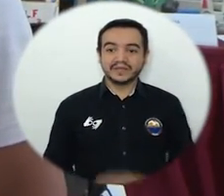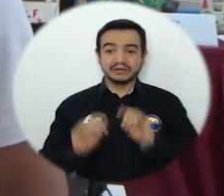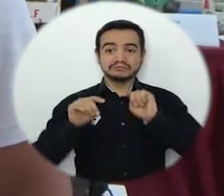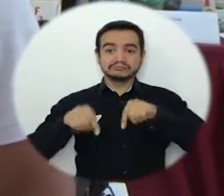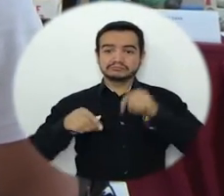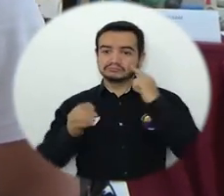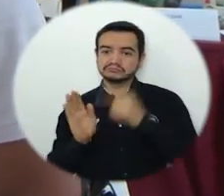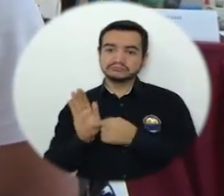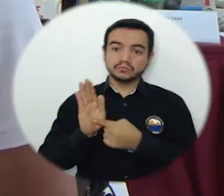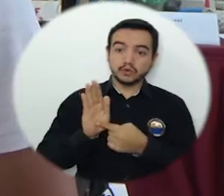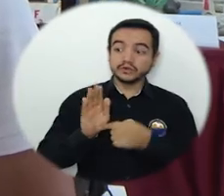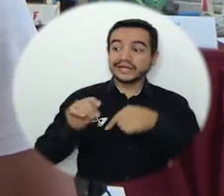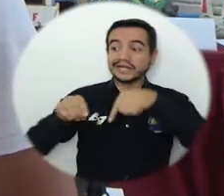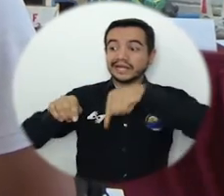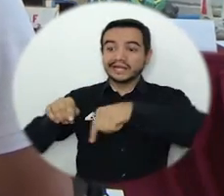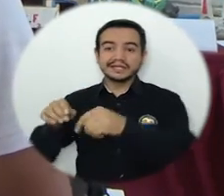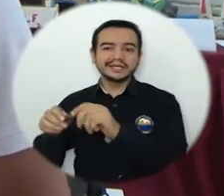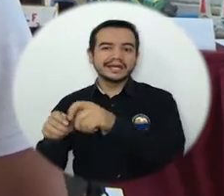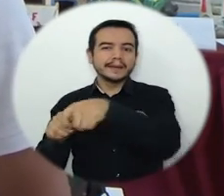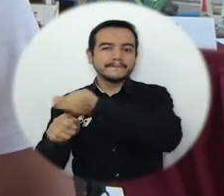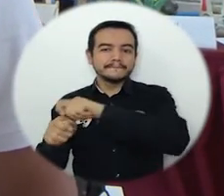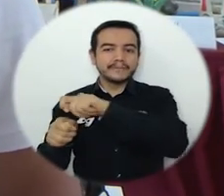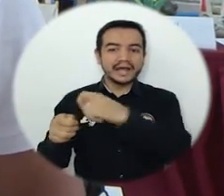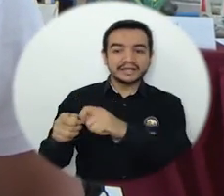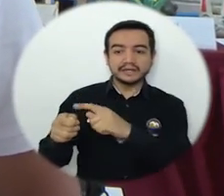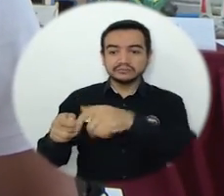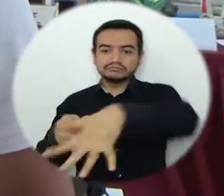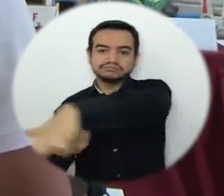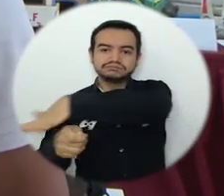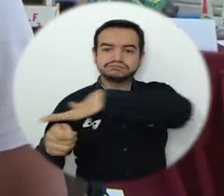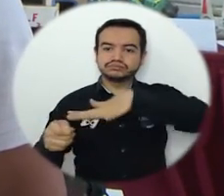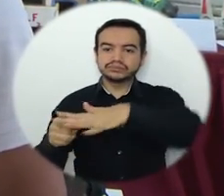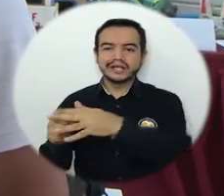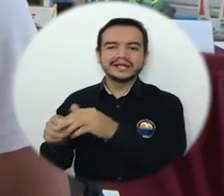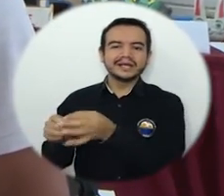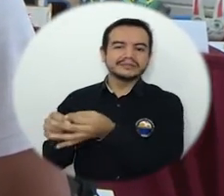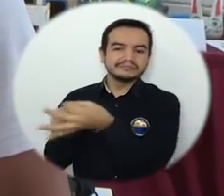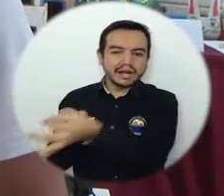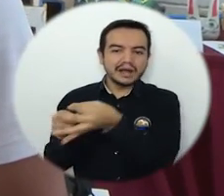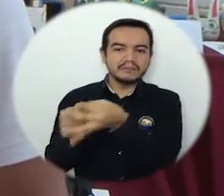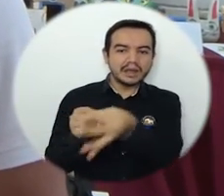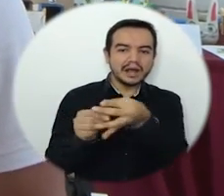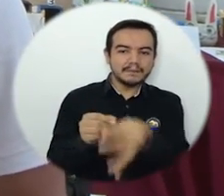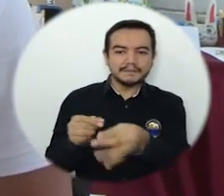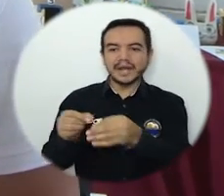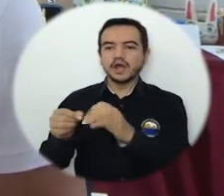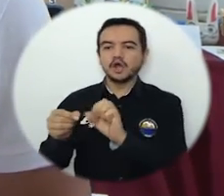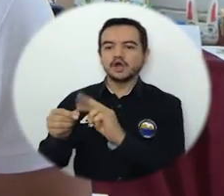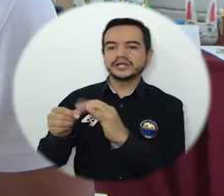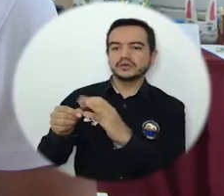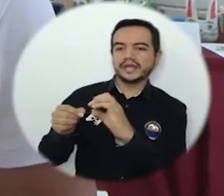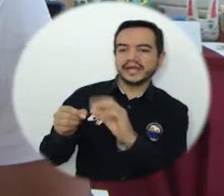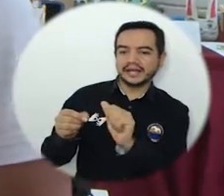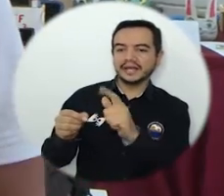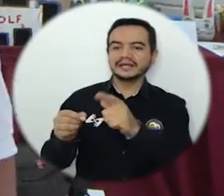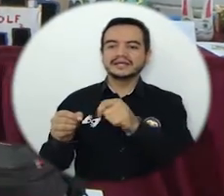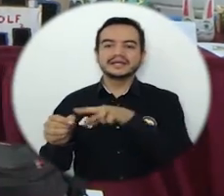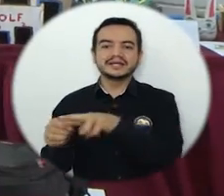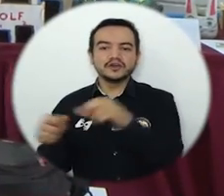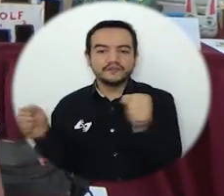de mostrar los artistas que tiene la zona bananera, más que todo el área de Río Frío, Orihueca, Tranvía,